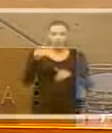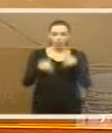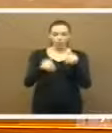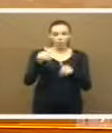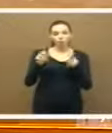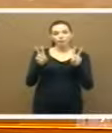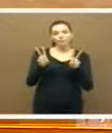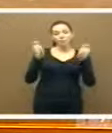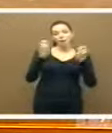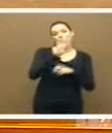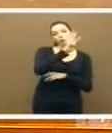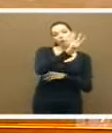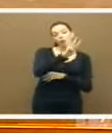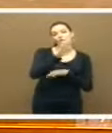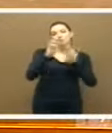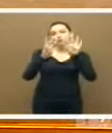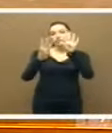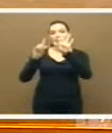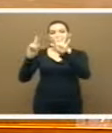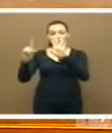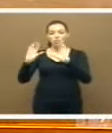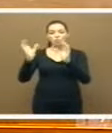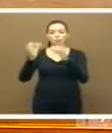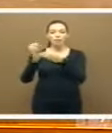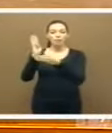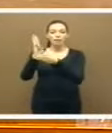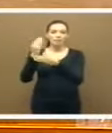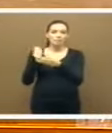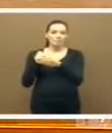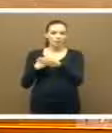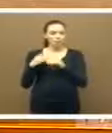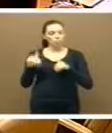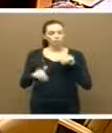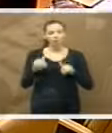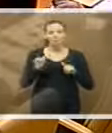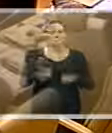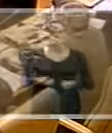número 486 del mismo grupo parlamentario. Entramos en votación.